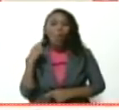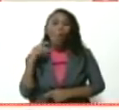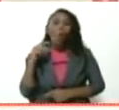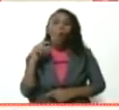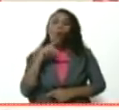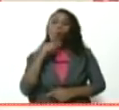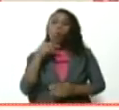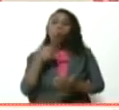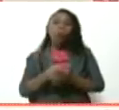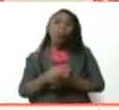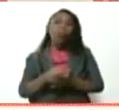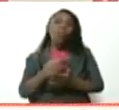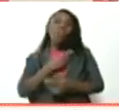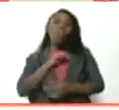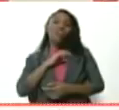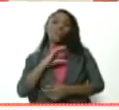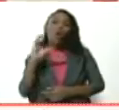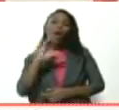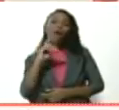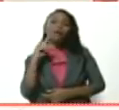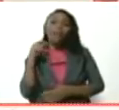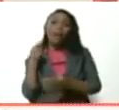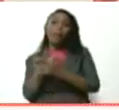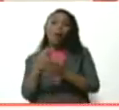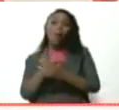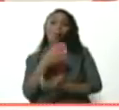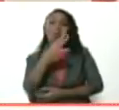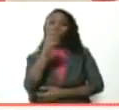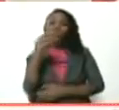diciendo que lo contrataron y le pagaron, ¿cuánto fue?